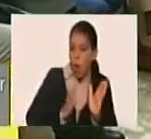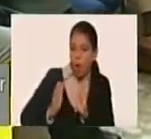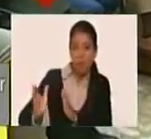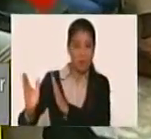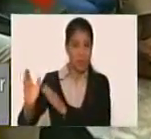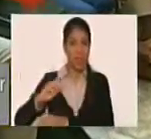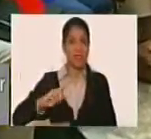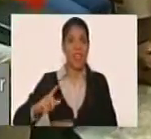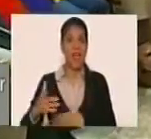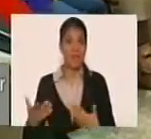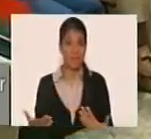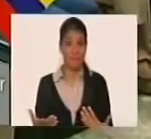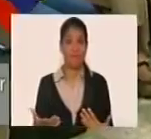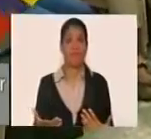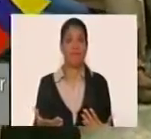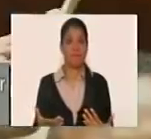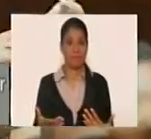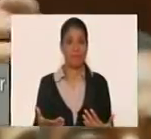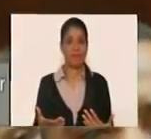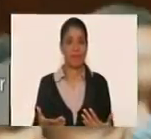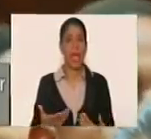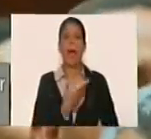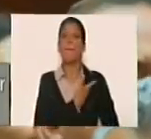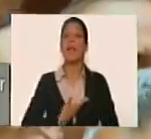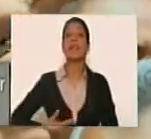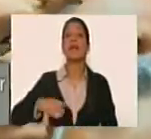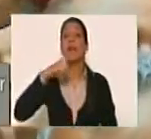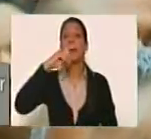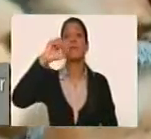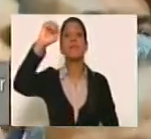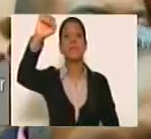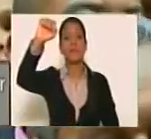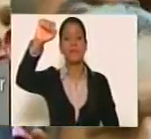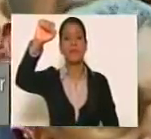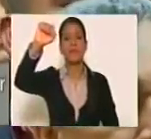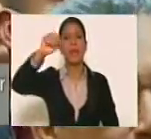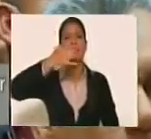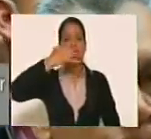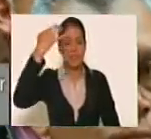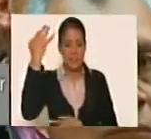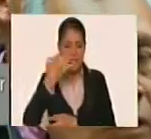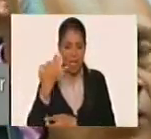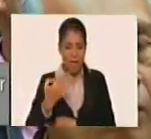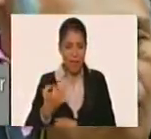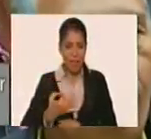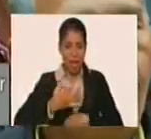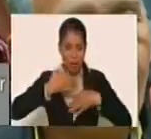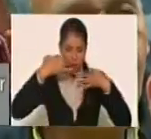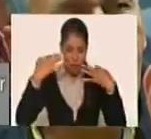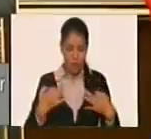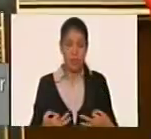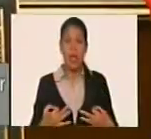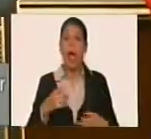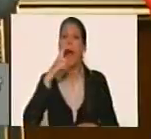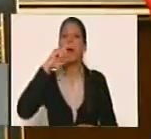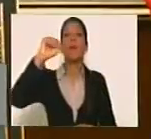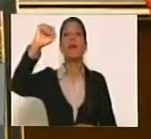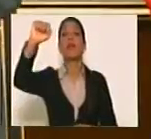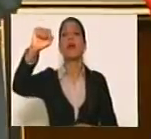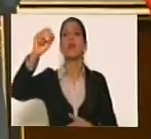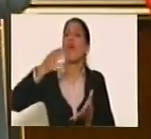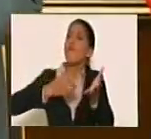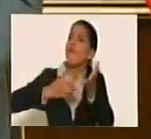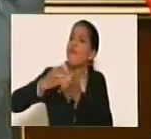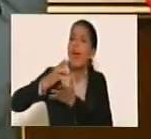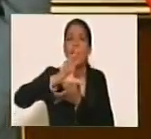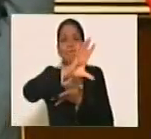Por eso, nuestro presidente Maduro, de verdad, verdad, ha sido un fiel seguidor del